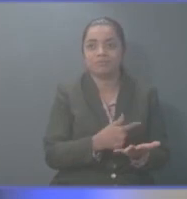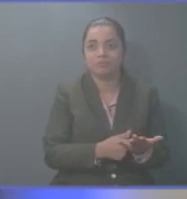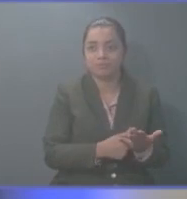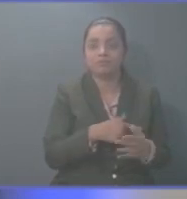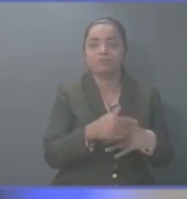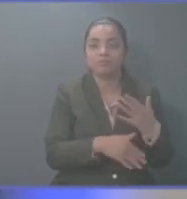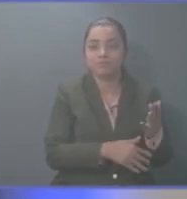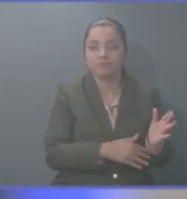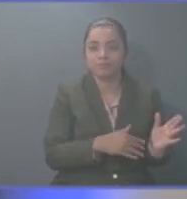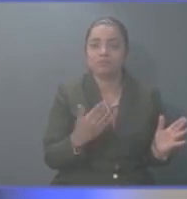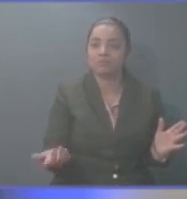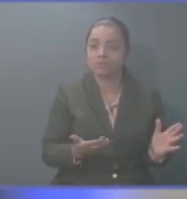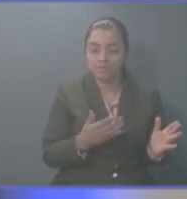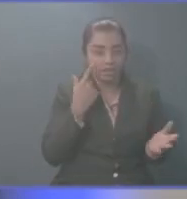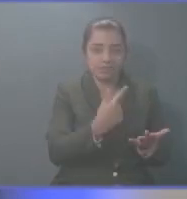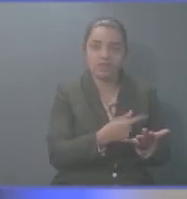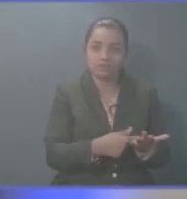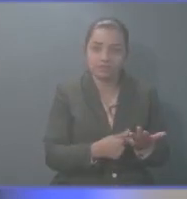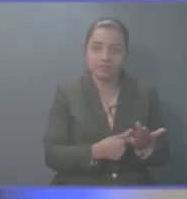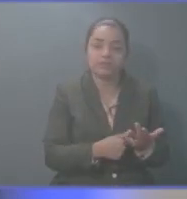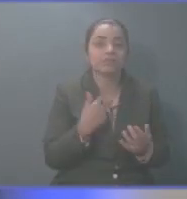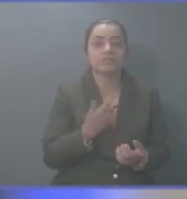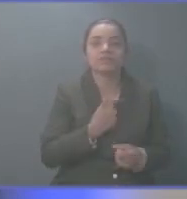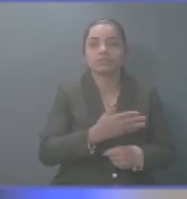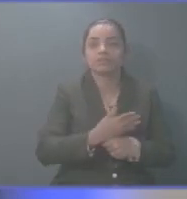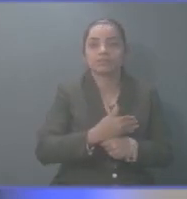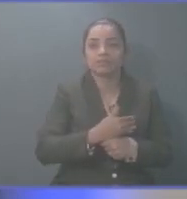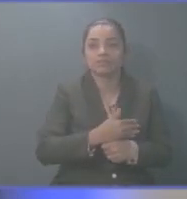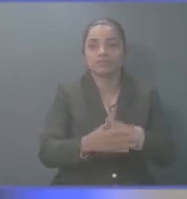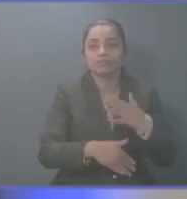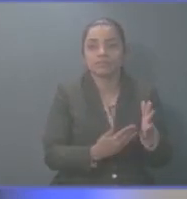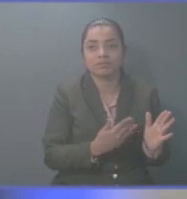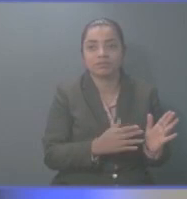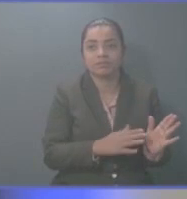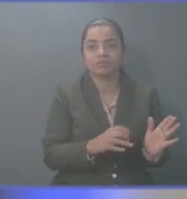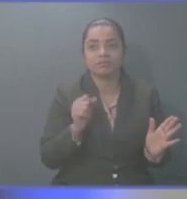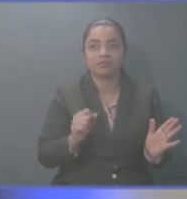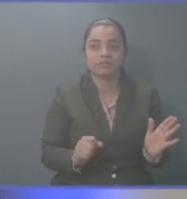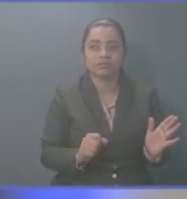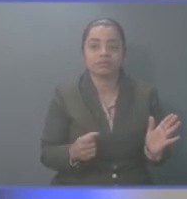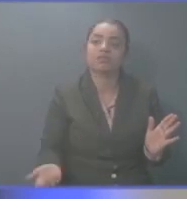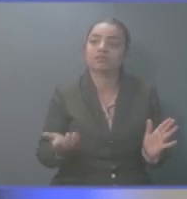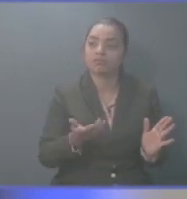te genera mucha incertidumbre y mucha duda, y por eso nosotros dijimos como Arena, ok, retiremos el dictamen,